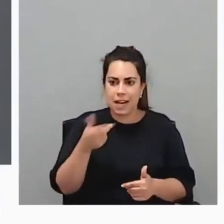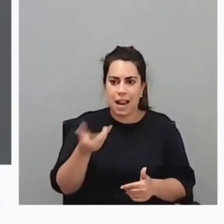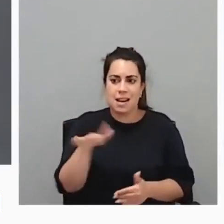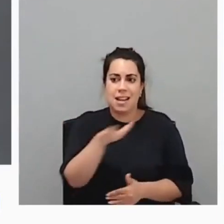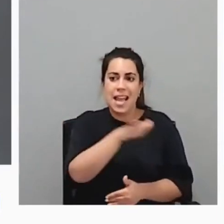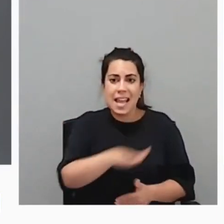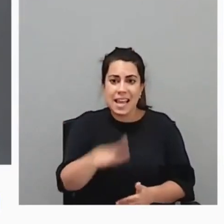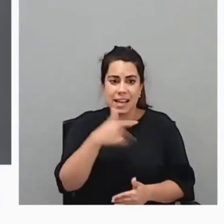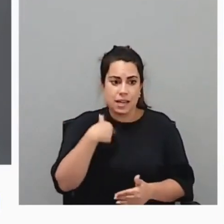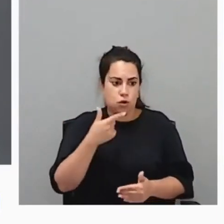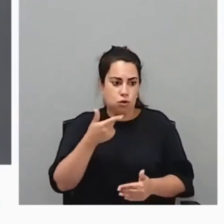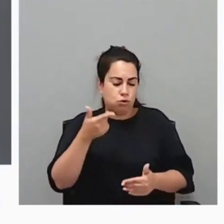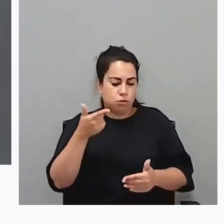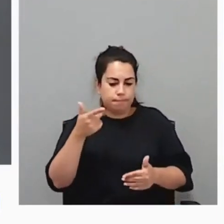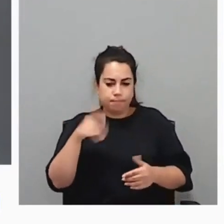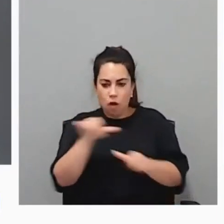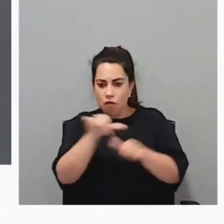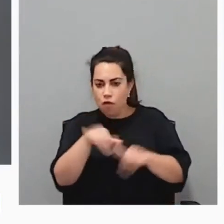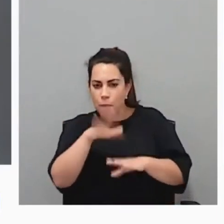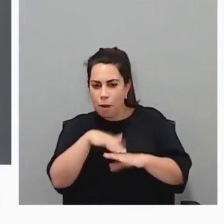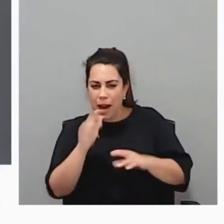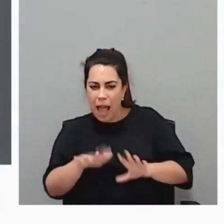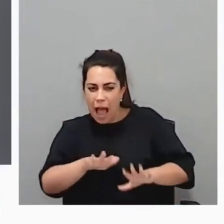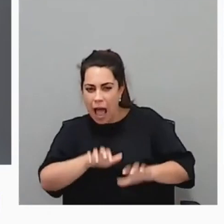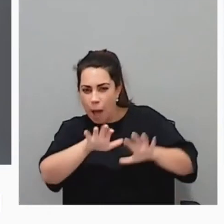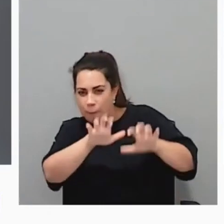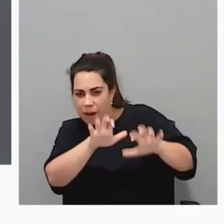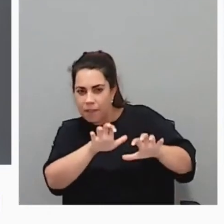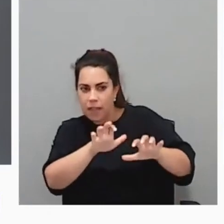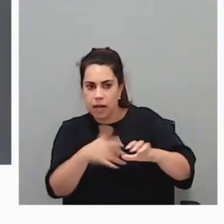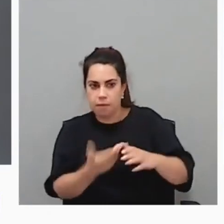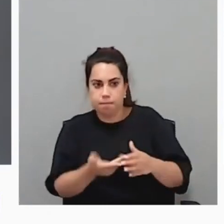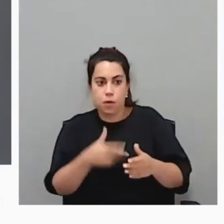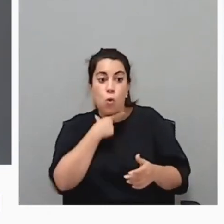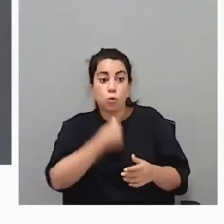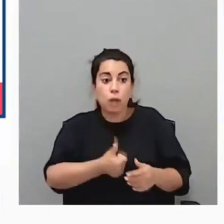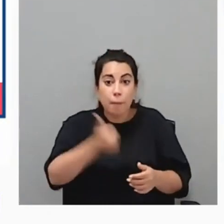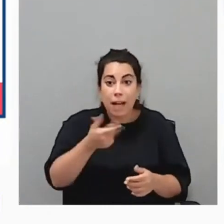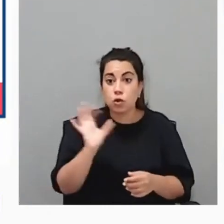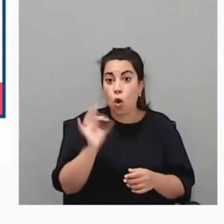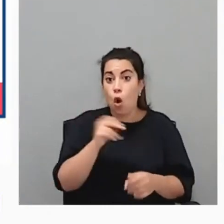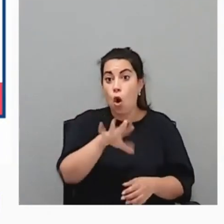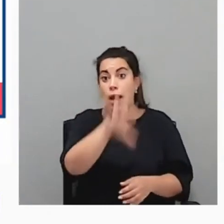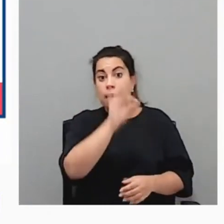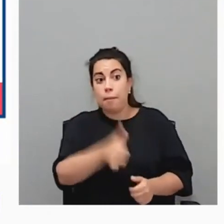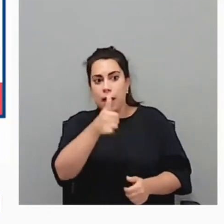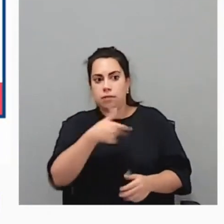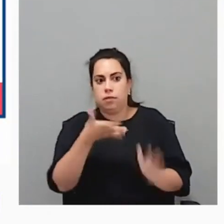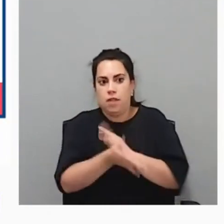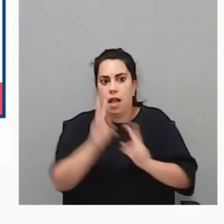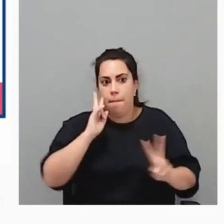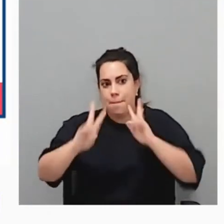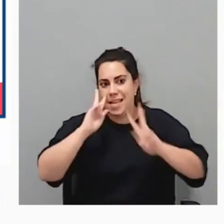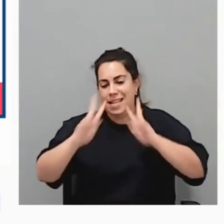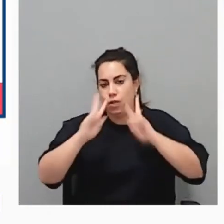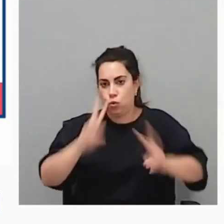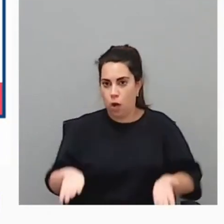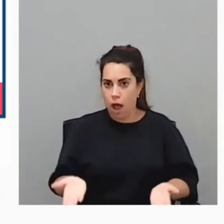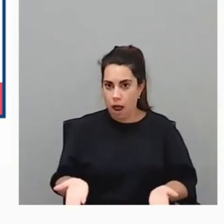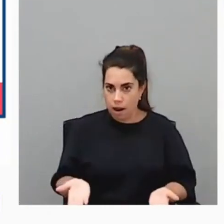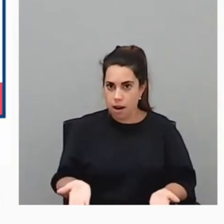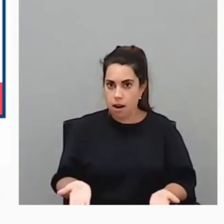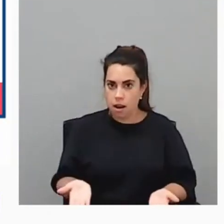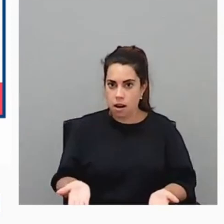o predominante de aprendizaje hasta los 10 años es la visual. Tenemos que pensar que en una gran etapa de la infancia los niños todavía no saben leer, pero sí que